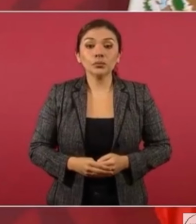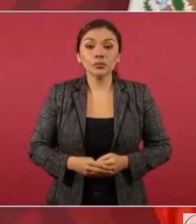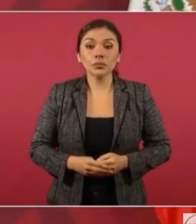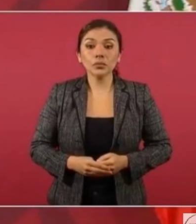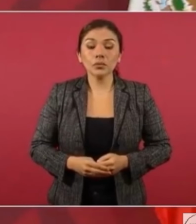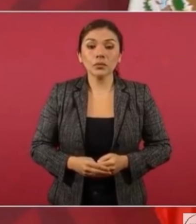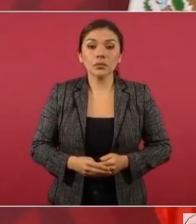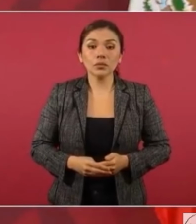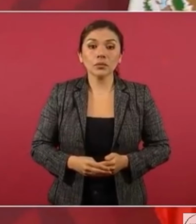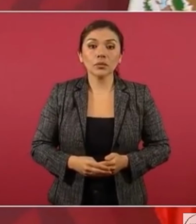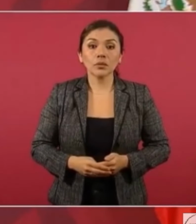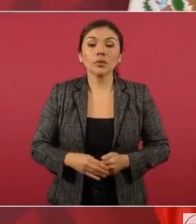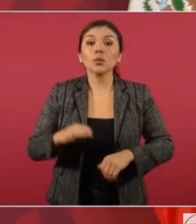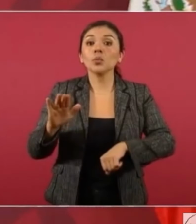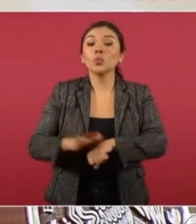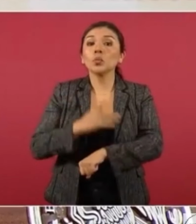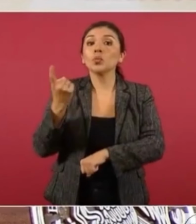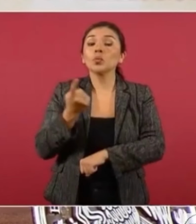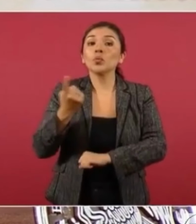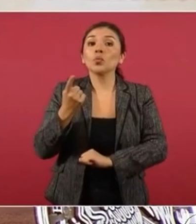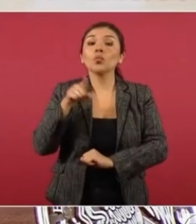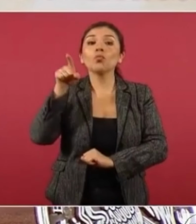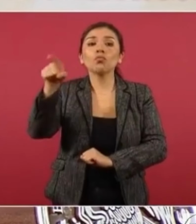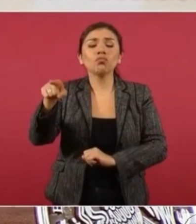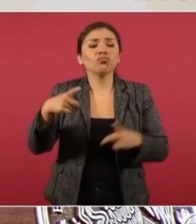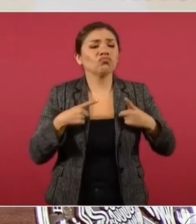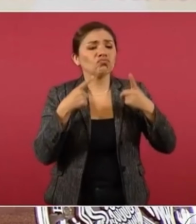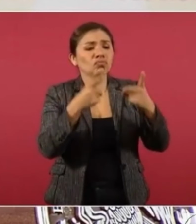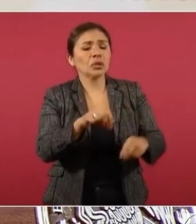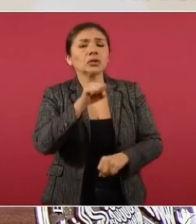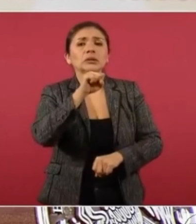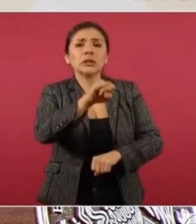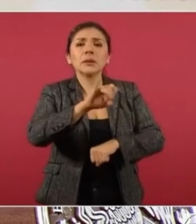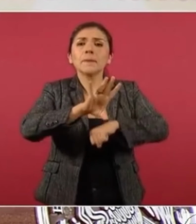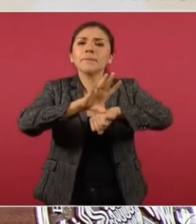porque otorgaron unas concesiones de agua